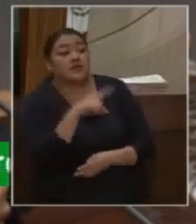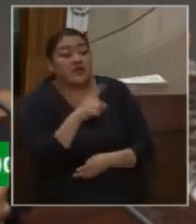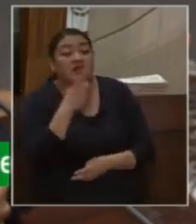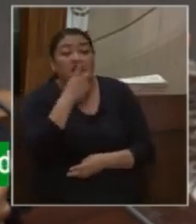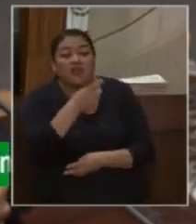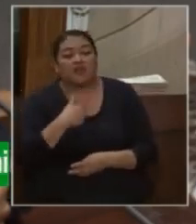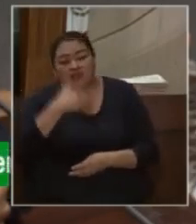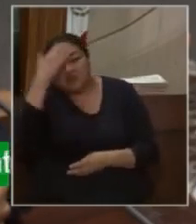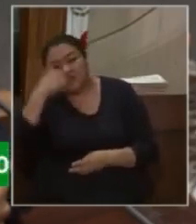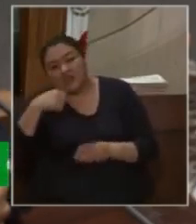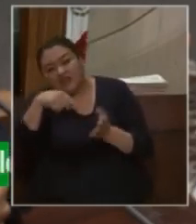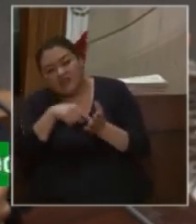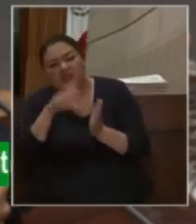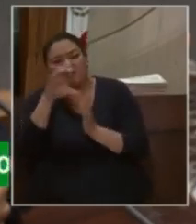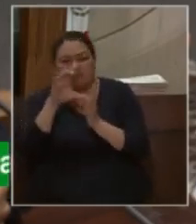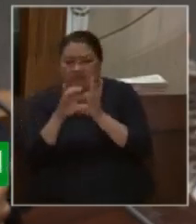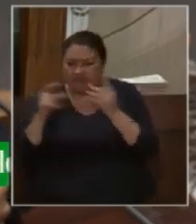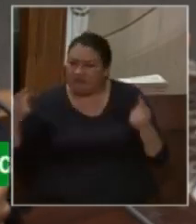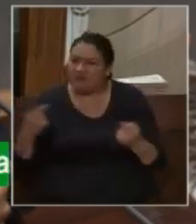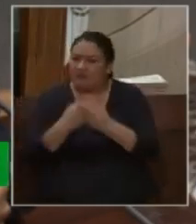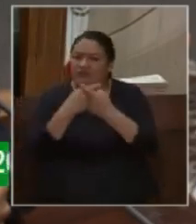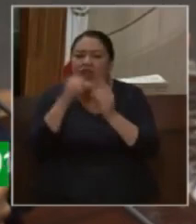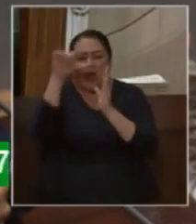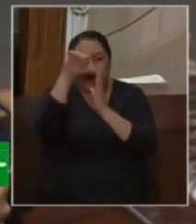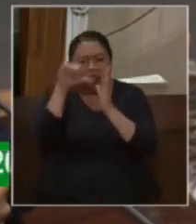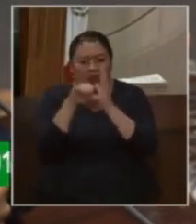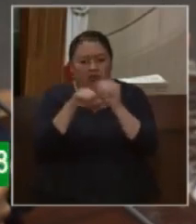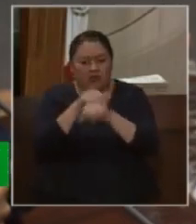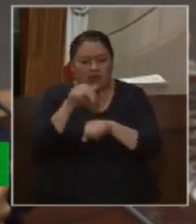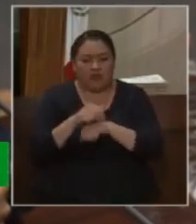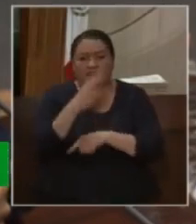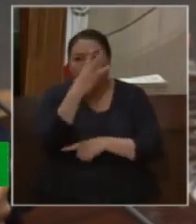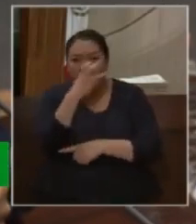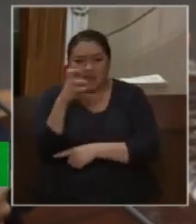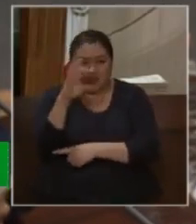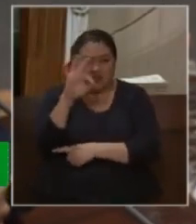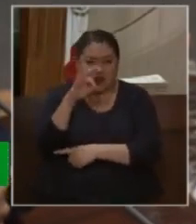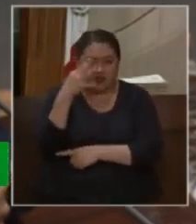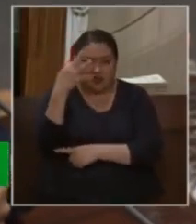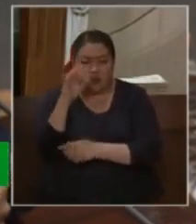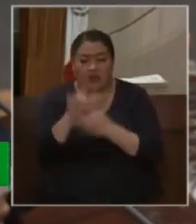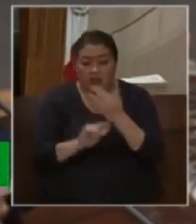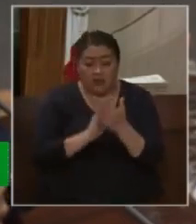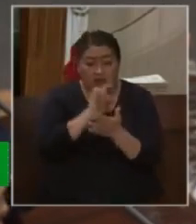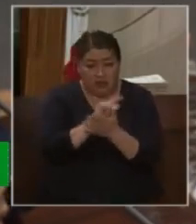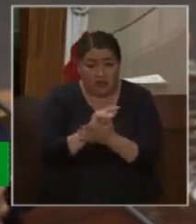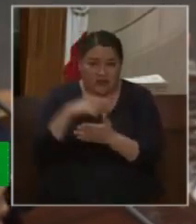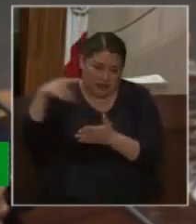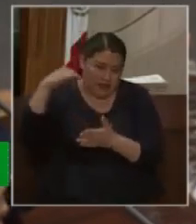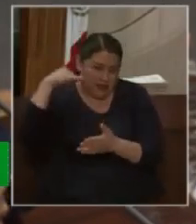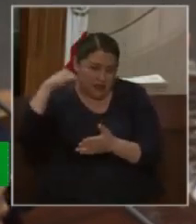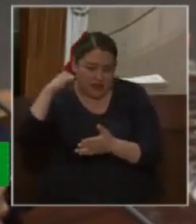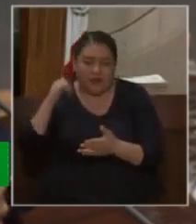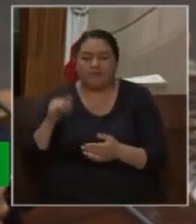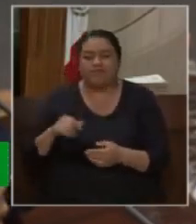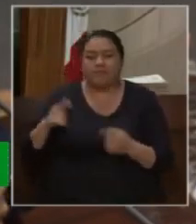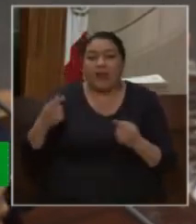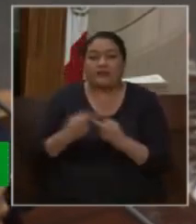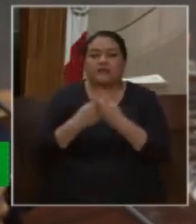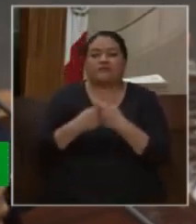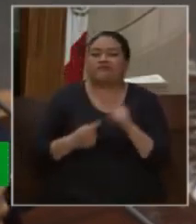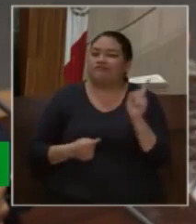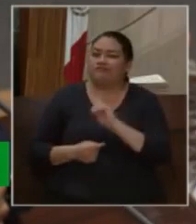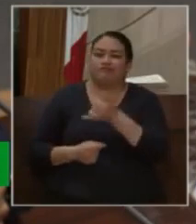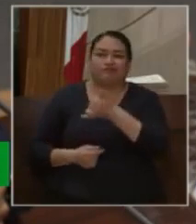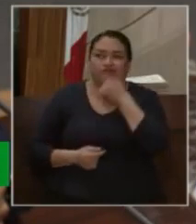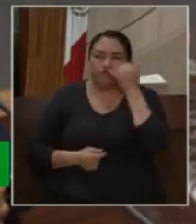presunta inconstitucionalidad respecto del artículo 344 de la Ley Electoral Local, son infundados, pues del análisis de la cadena